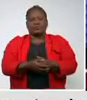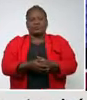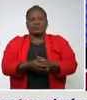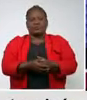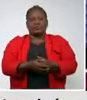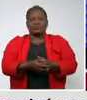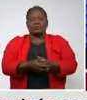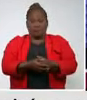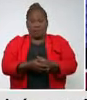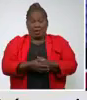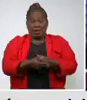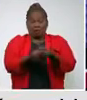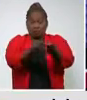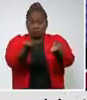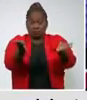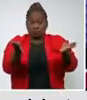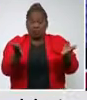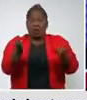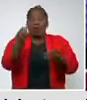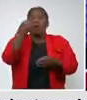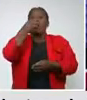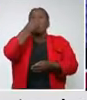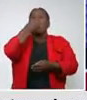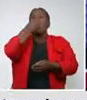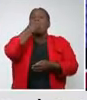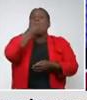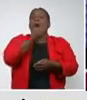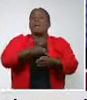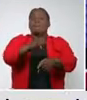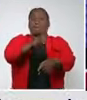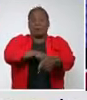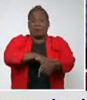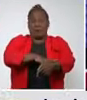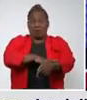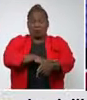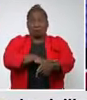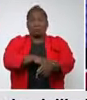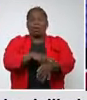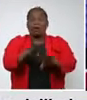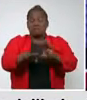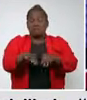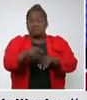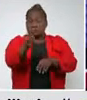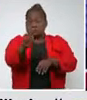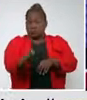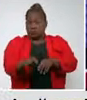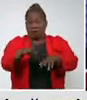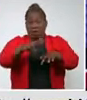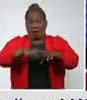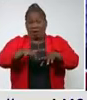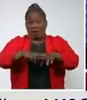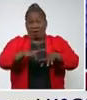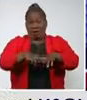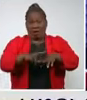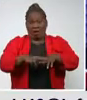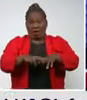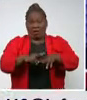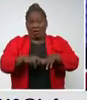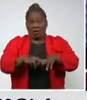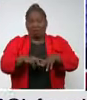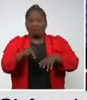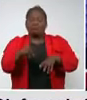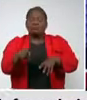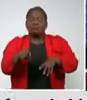el Prevengovir, hay personas, de todas formas aquí en La Habana, que por determinadas